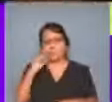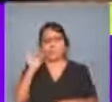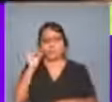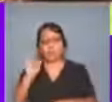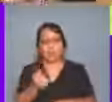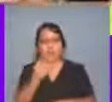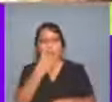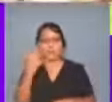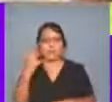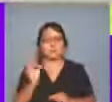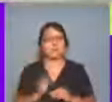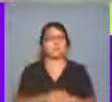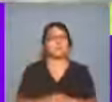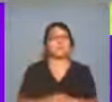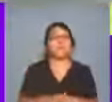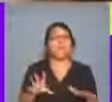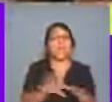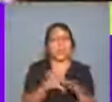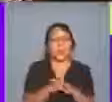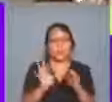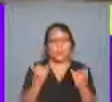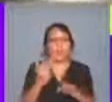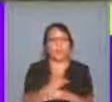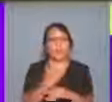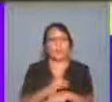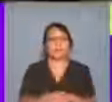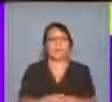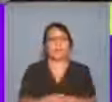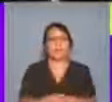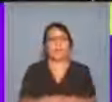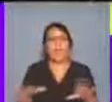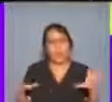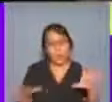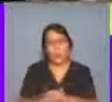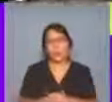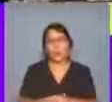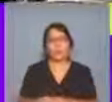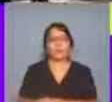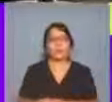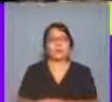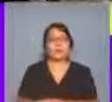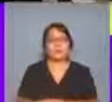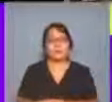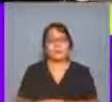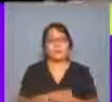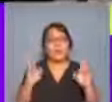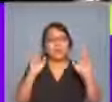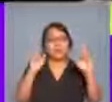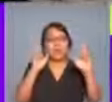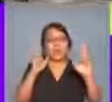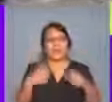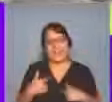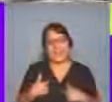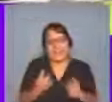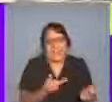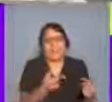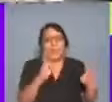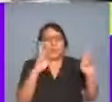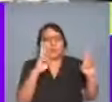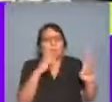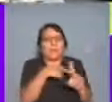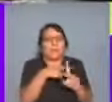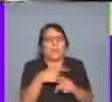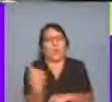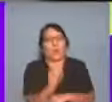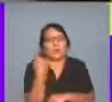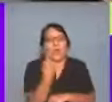centavos bueno Ah ahí le llegó a ver me parece el colectivo bueno tuvo suerte TR un poquito de suerte era justo desp de